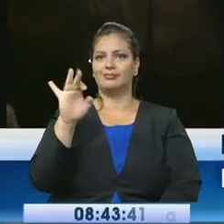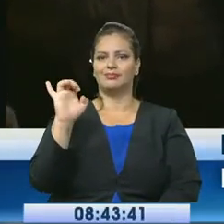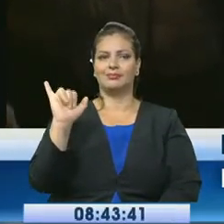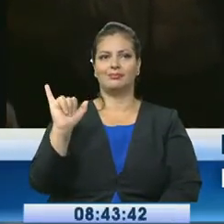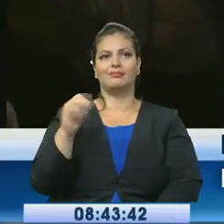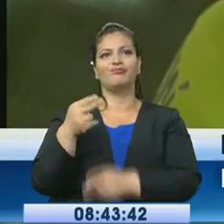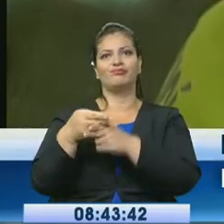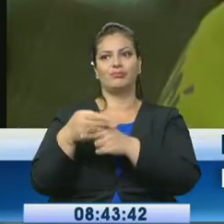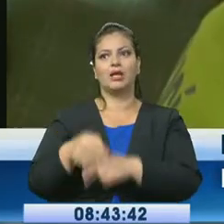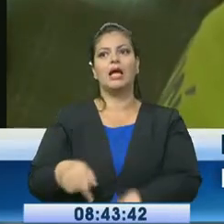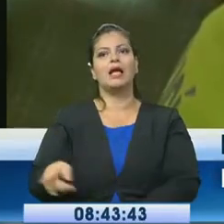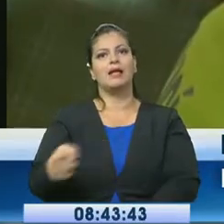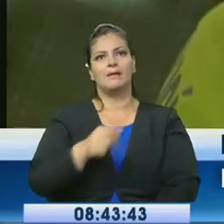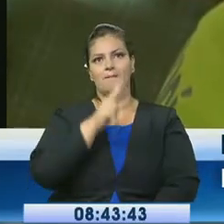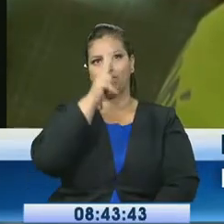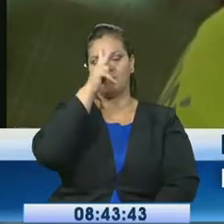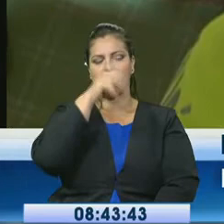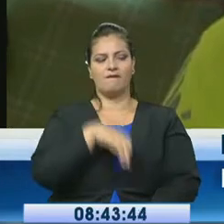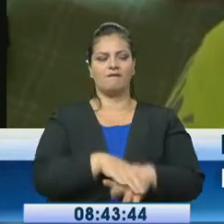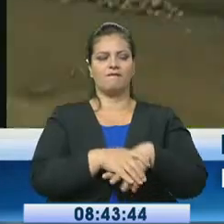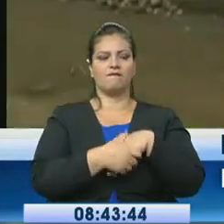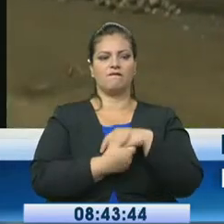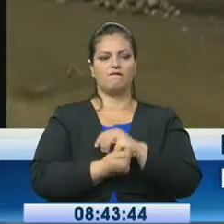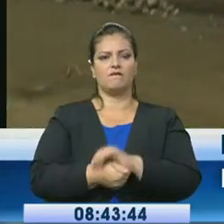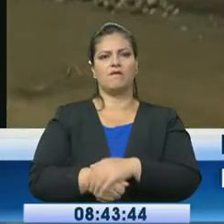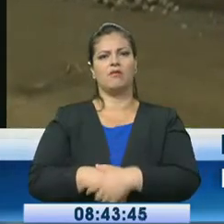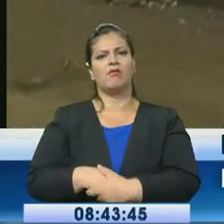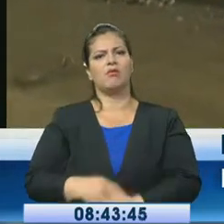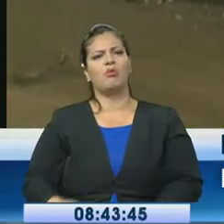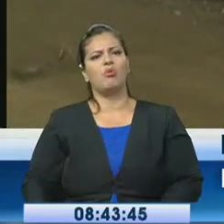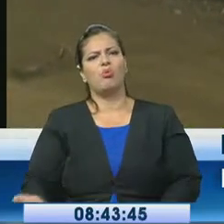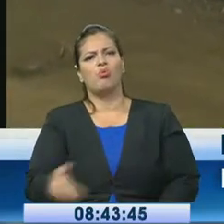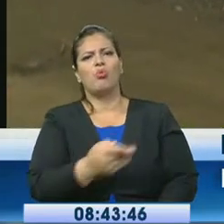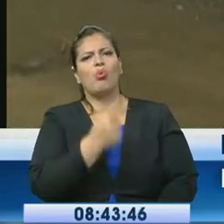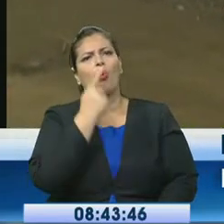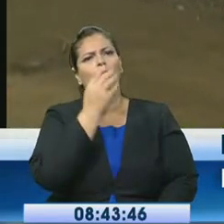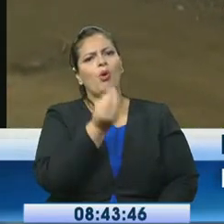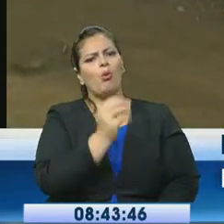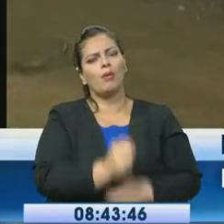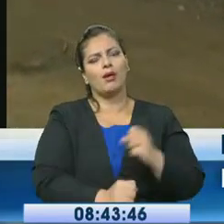vivió el joven de 20 años de edad. En Quito informó Iván Casamen.